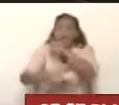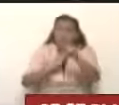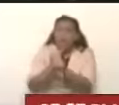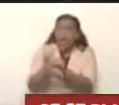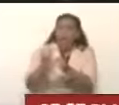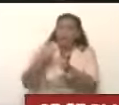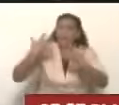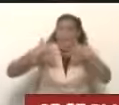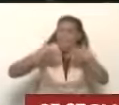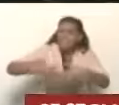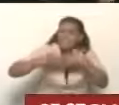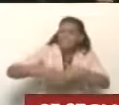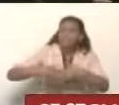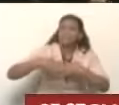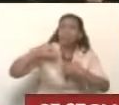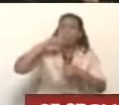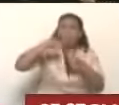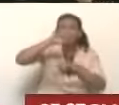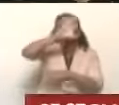a invertir.